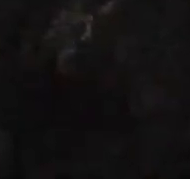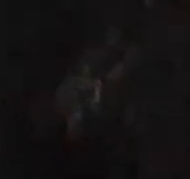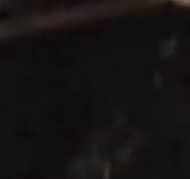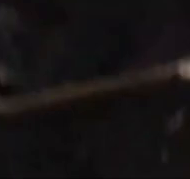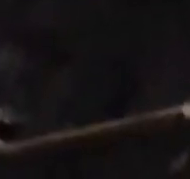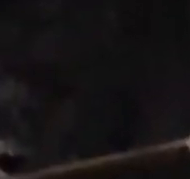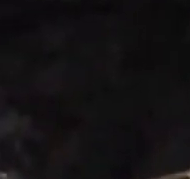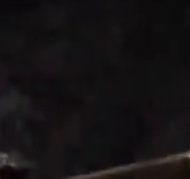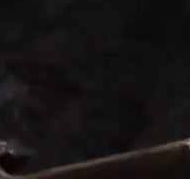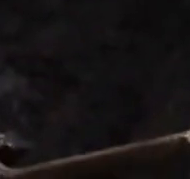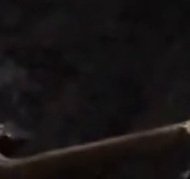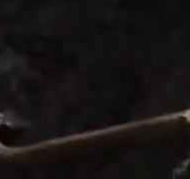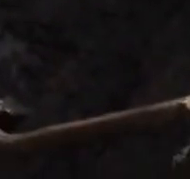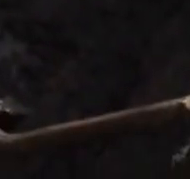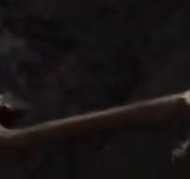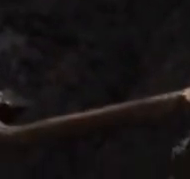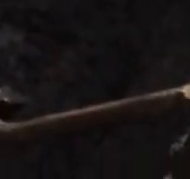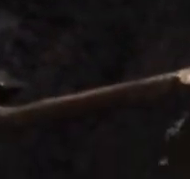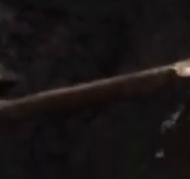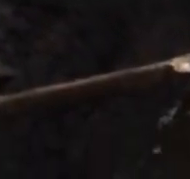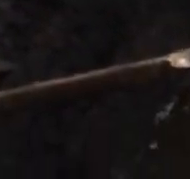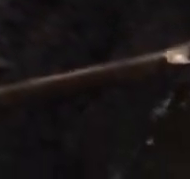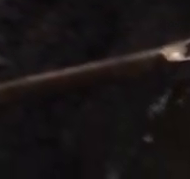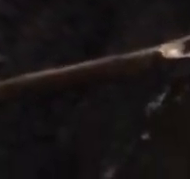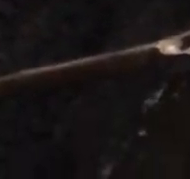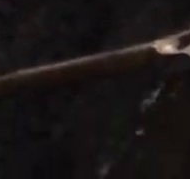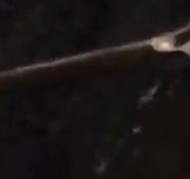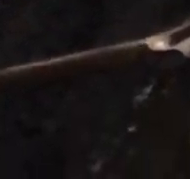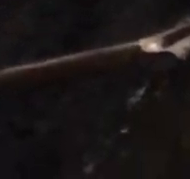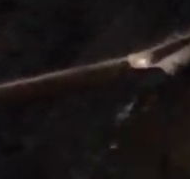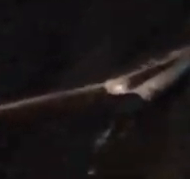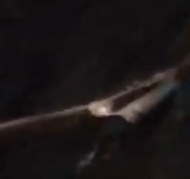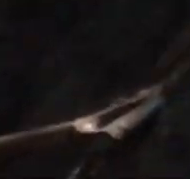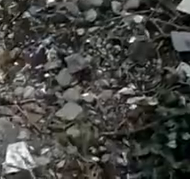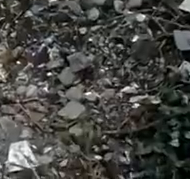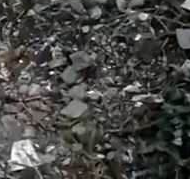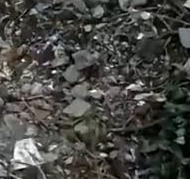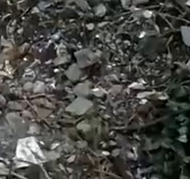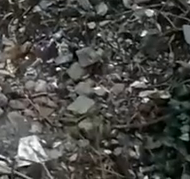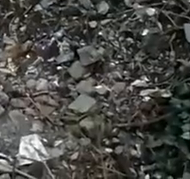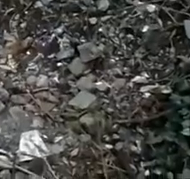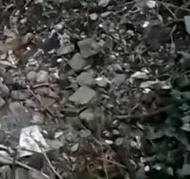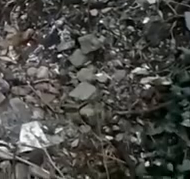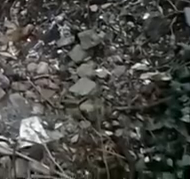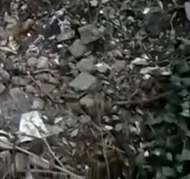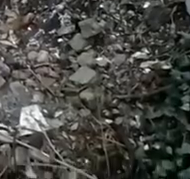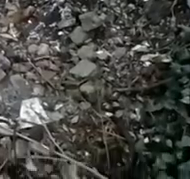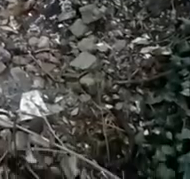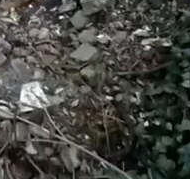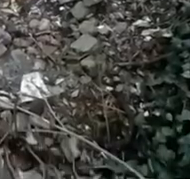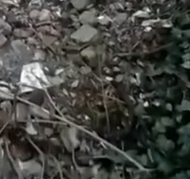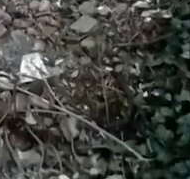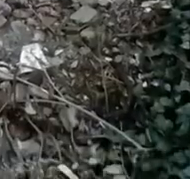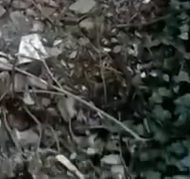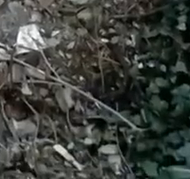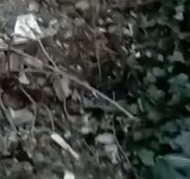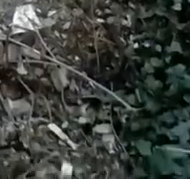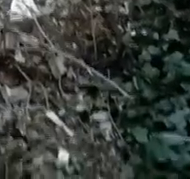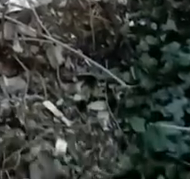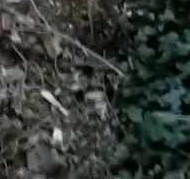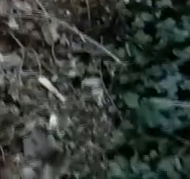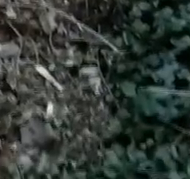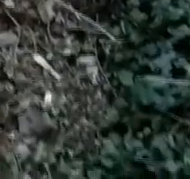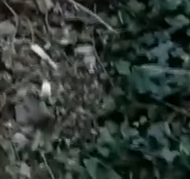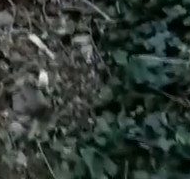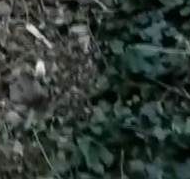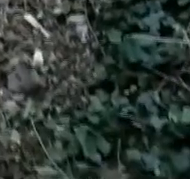objetivo durante toda la administración es el rescate, desde aguas arriba hasta la parte baja de Coyoacán. Aquí la parte